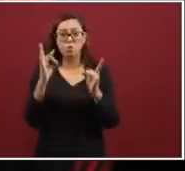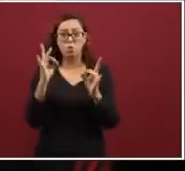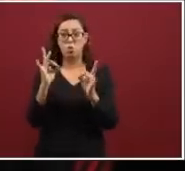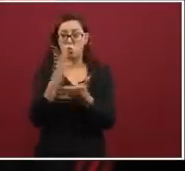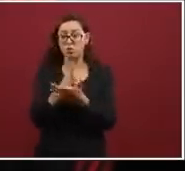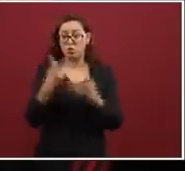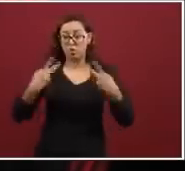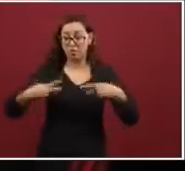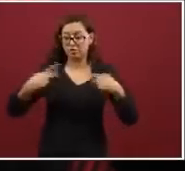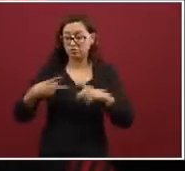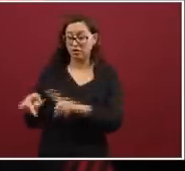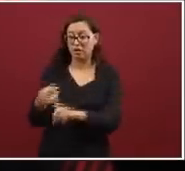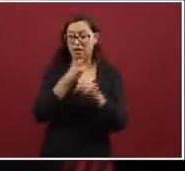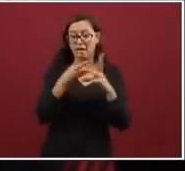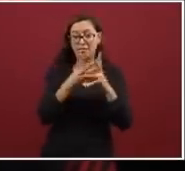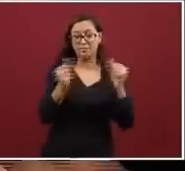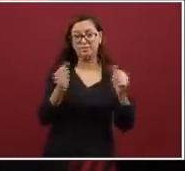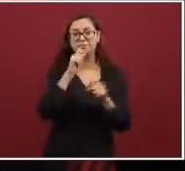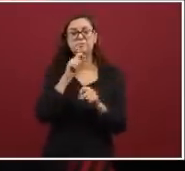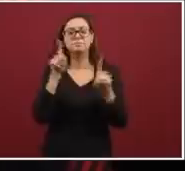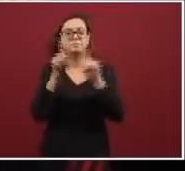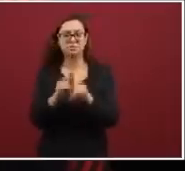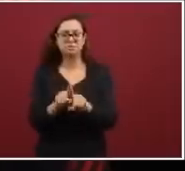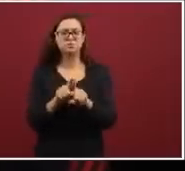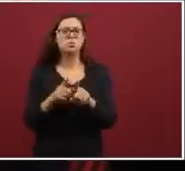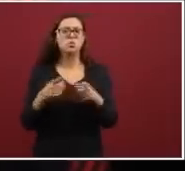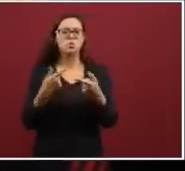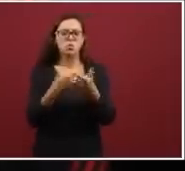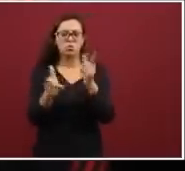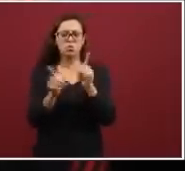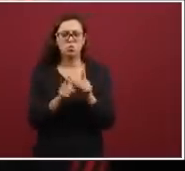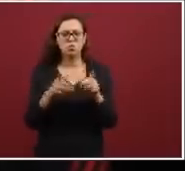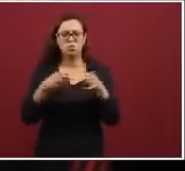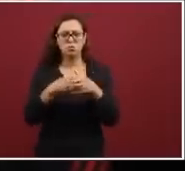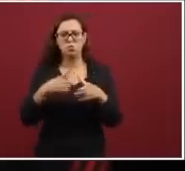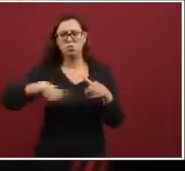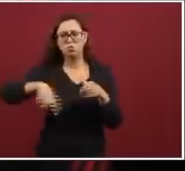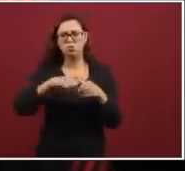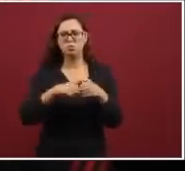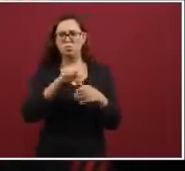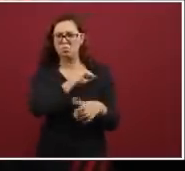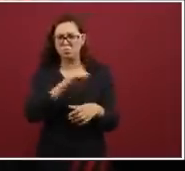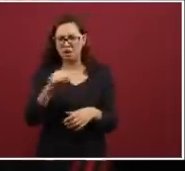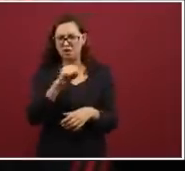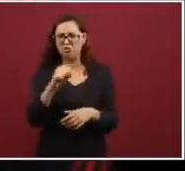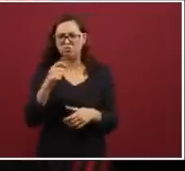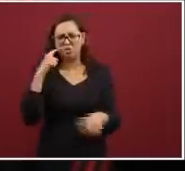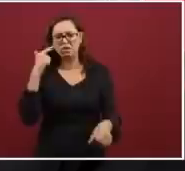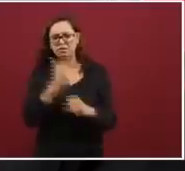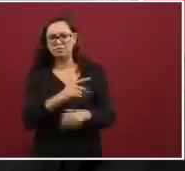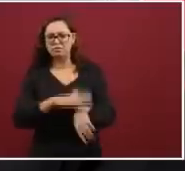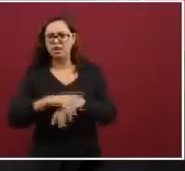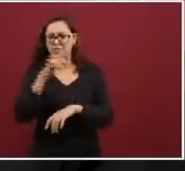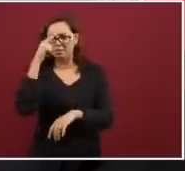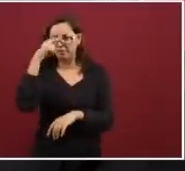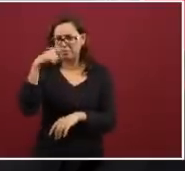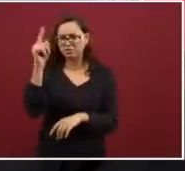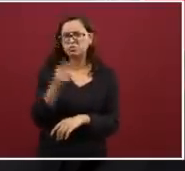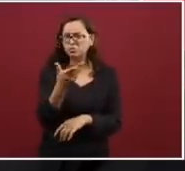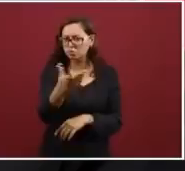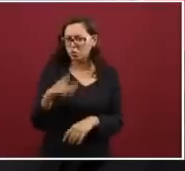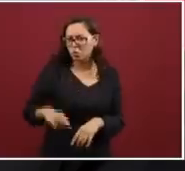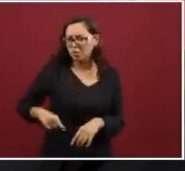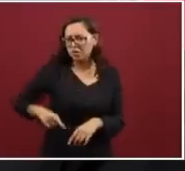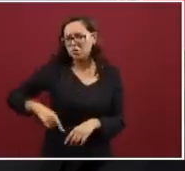forzada de personas, sino también incluso hasta el de operaciones con recursos de procedencia ilícita. ¿Ustedes, su gobierno,